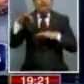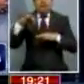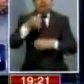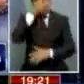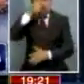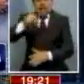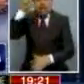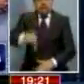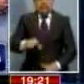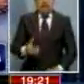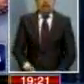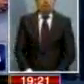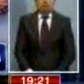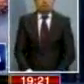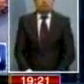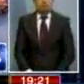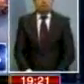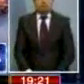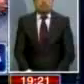castigamos.